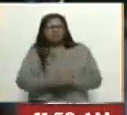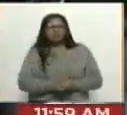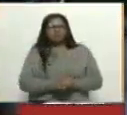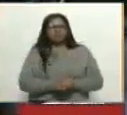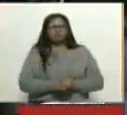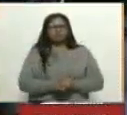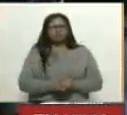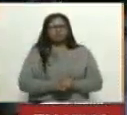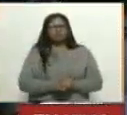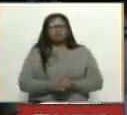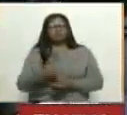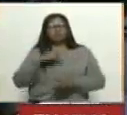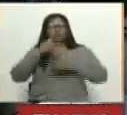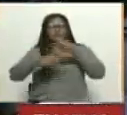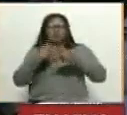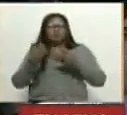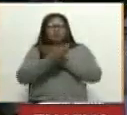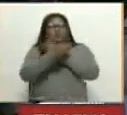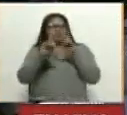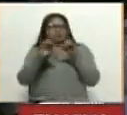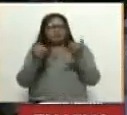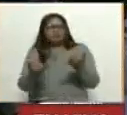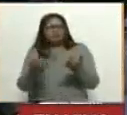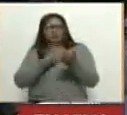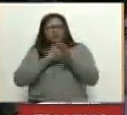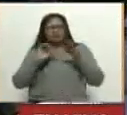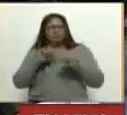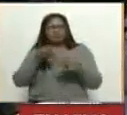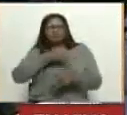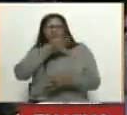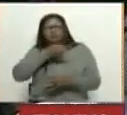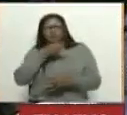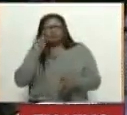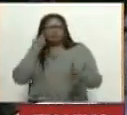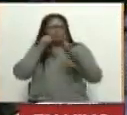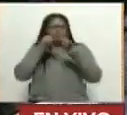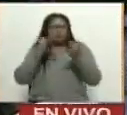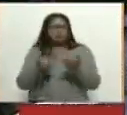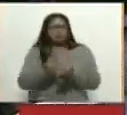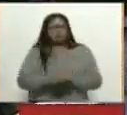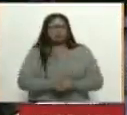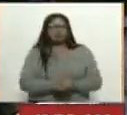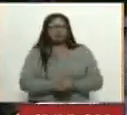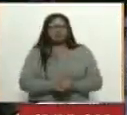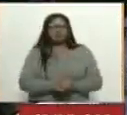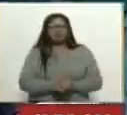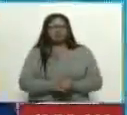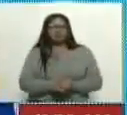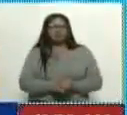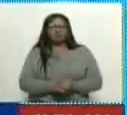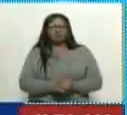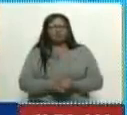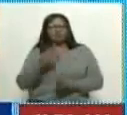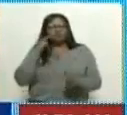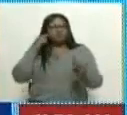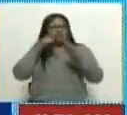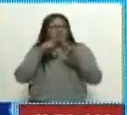debe orientar el proceso democratizador hacia la sociedad proyectada en el Horizonte objetivo